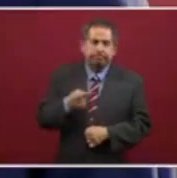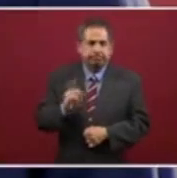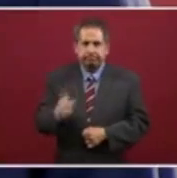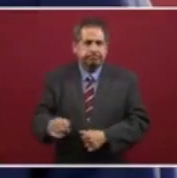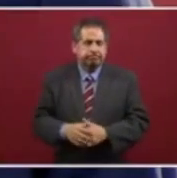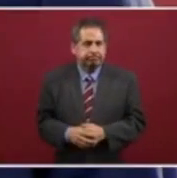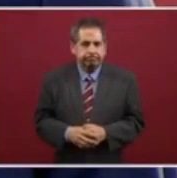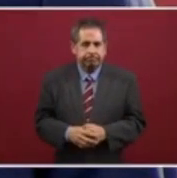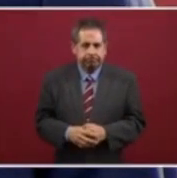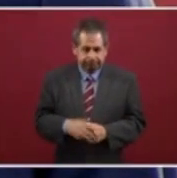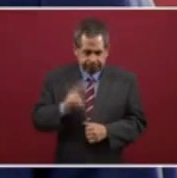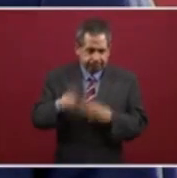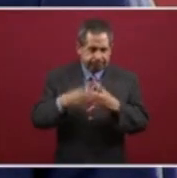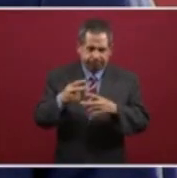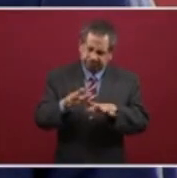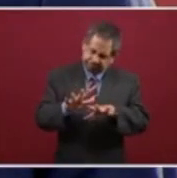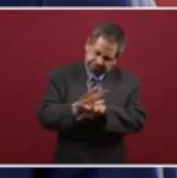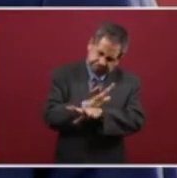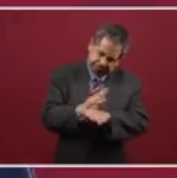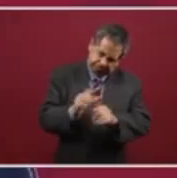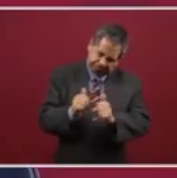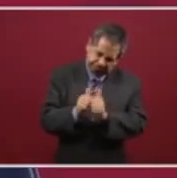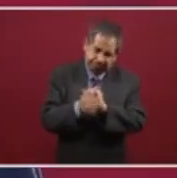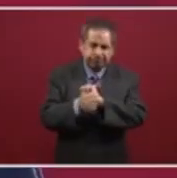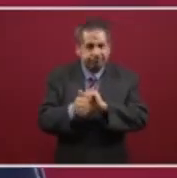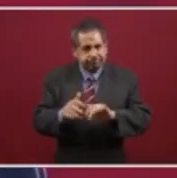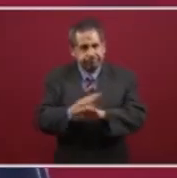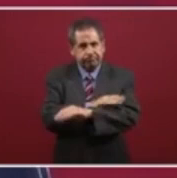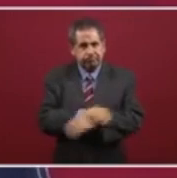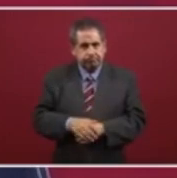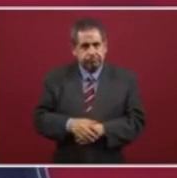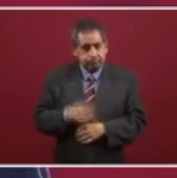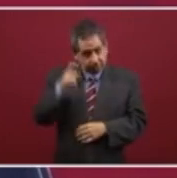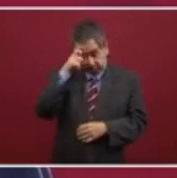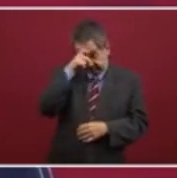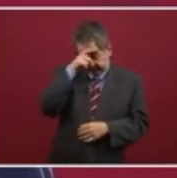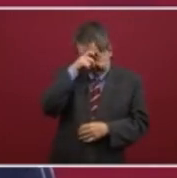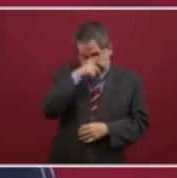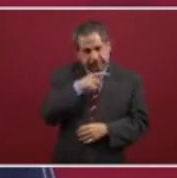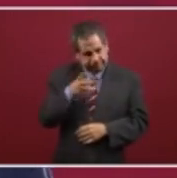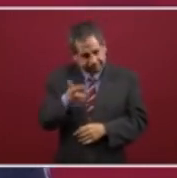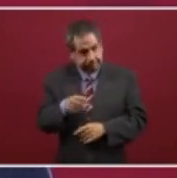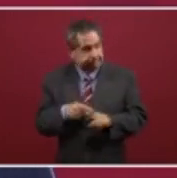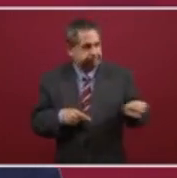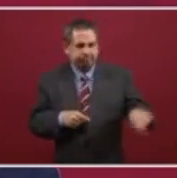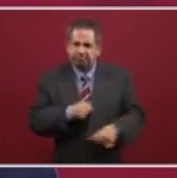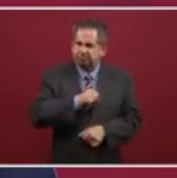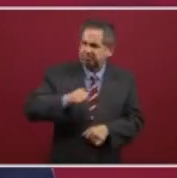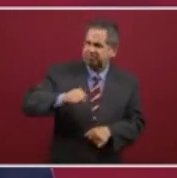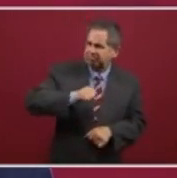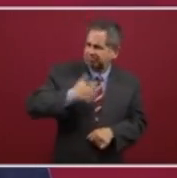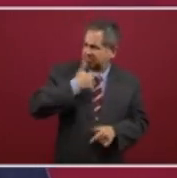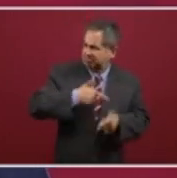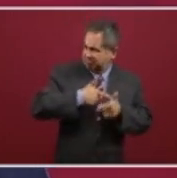Se tienen que dar los cambios. Y va a costar, lo estamos viendo, hay resistencias.